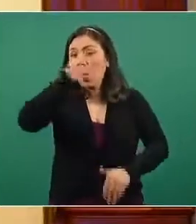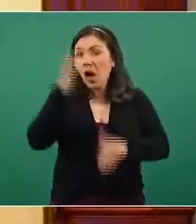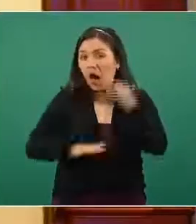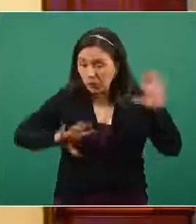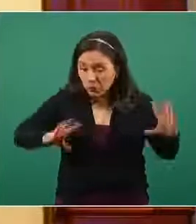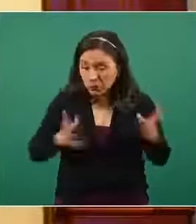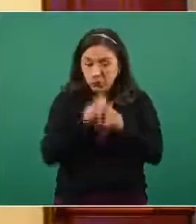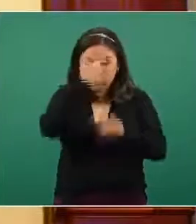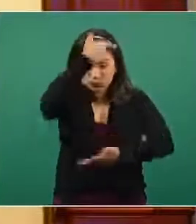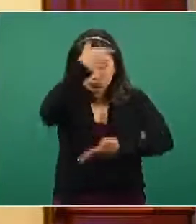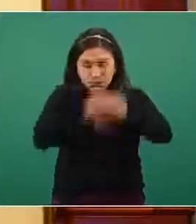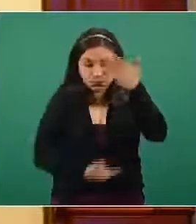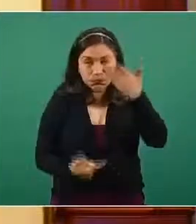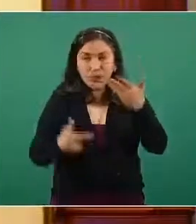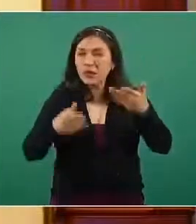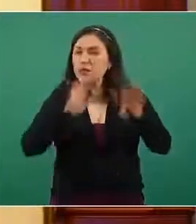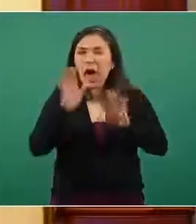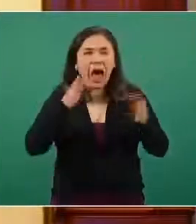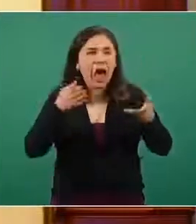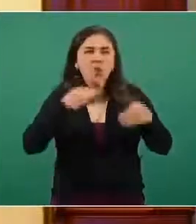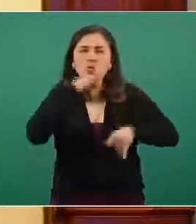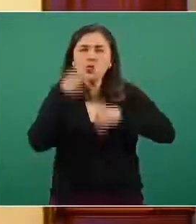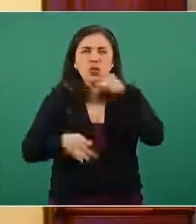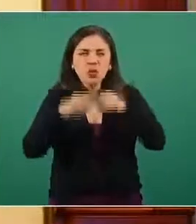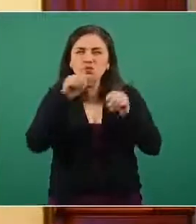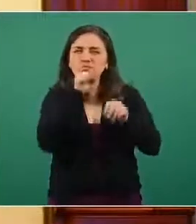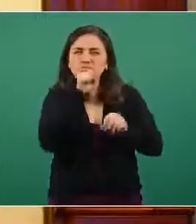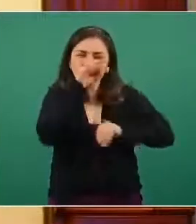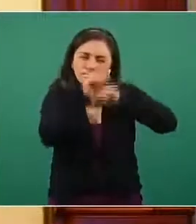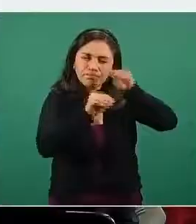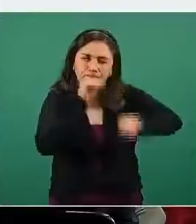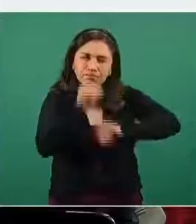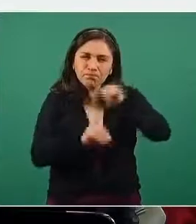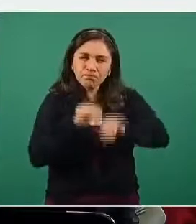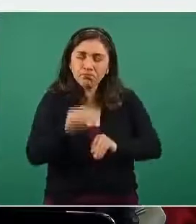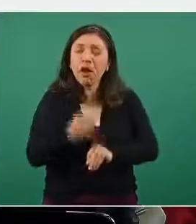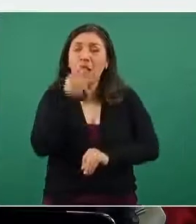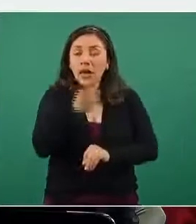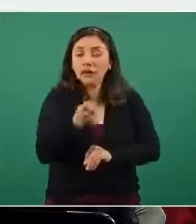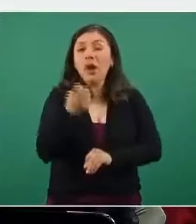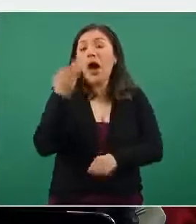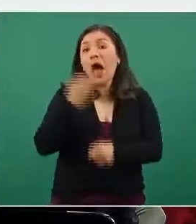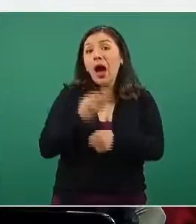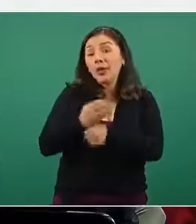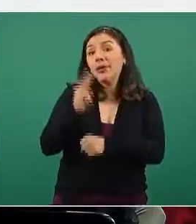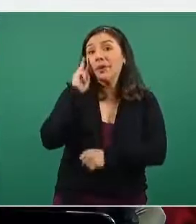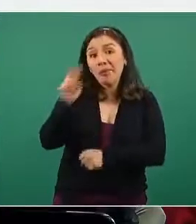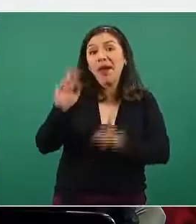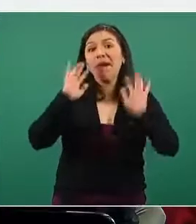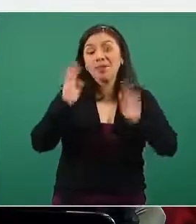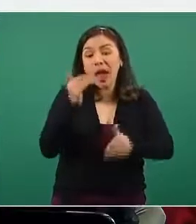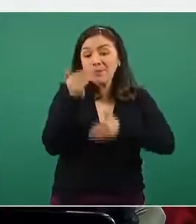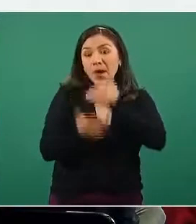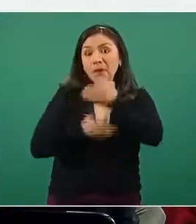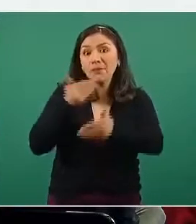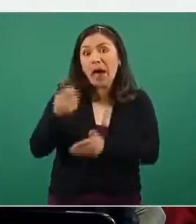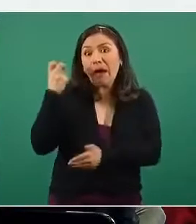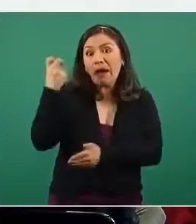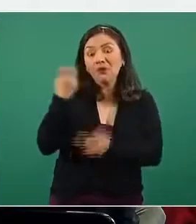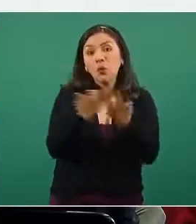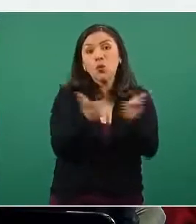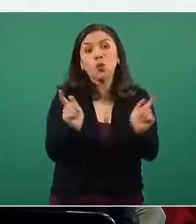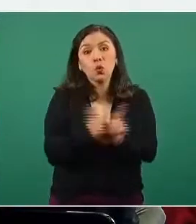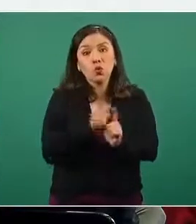de aplicar y se hayan cerrado los diferentes puntos de vacunación, y así es como va también avanzando este